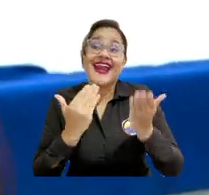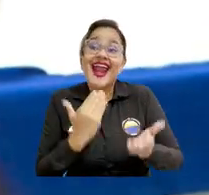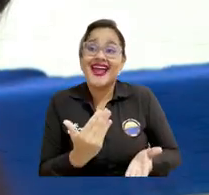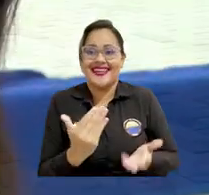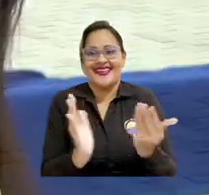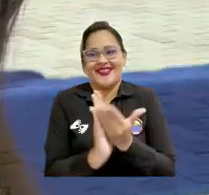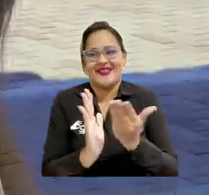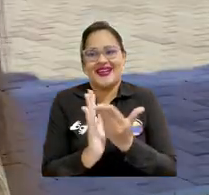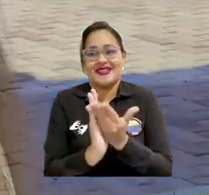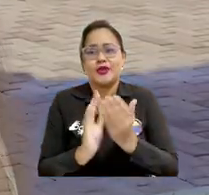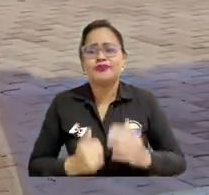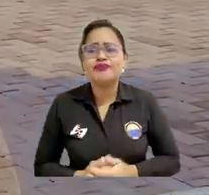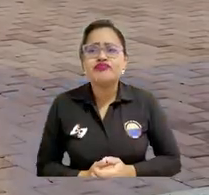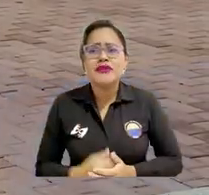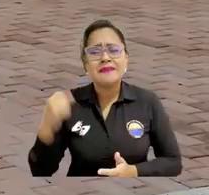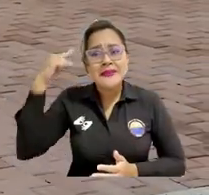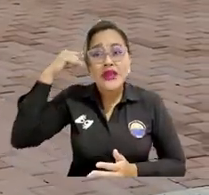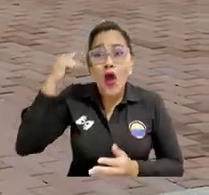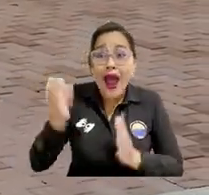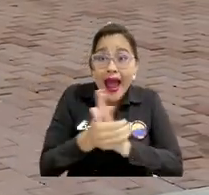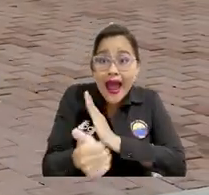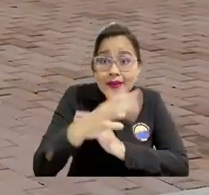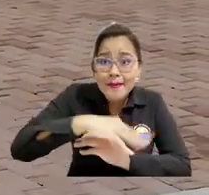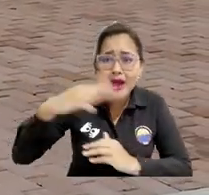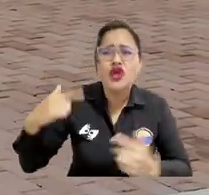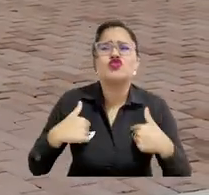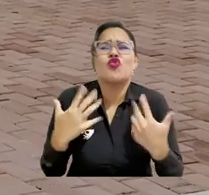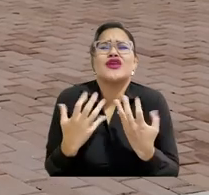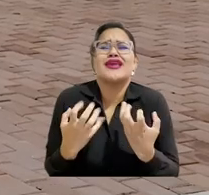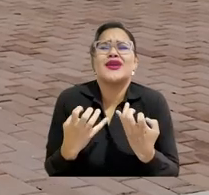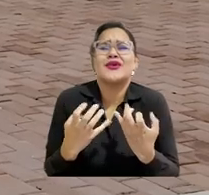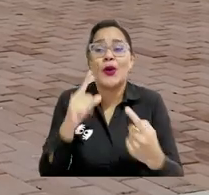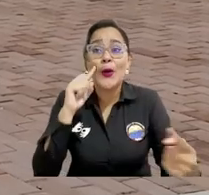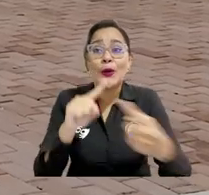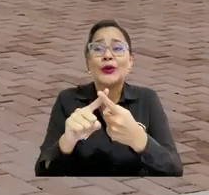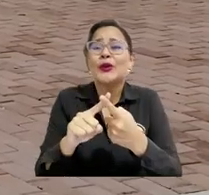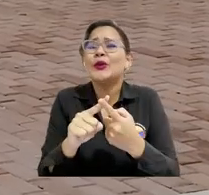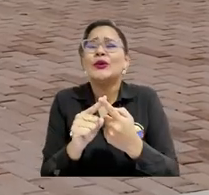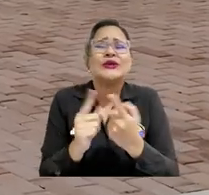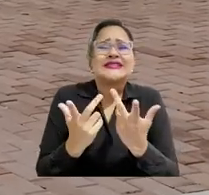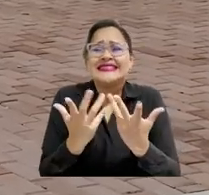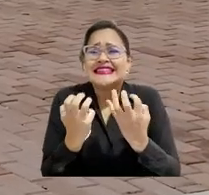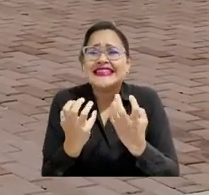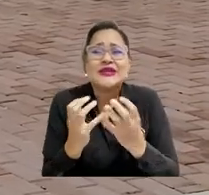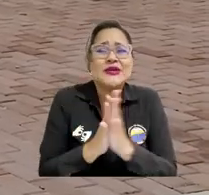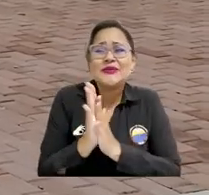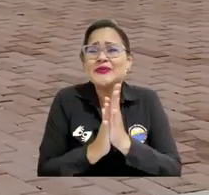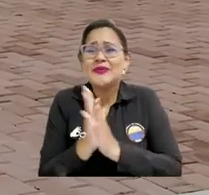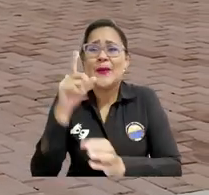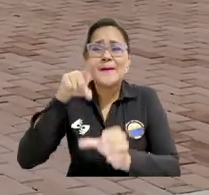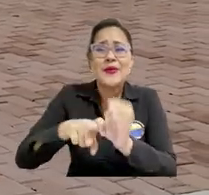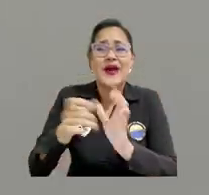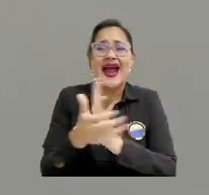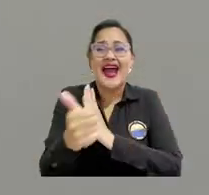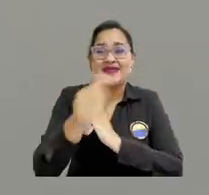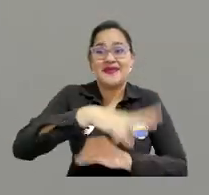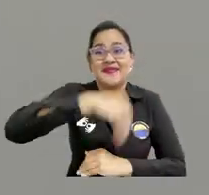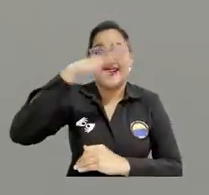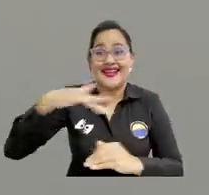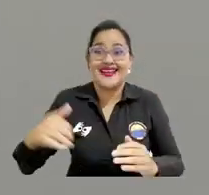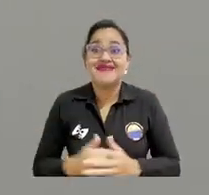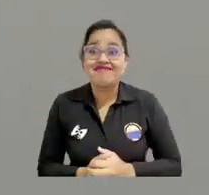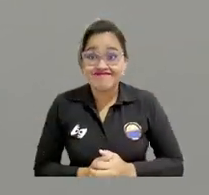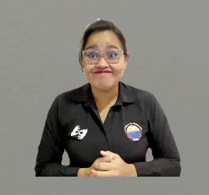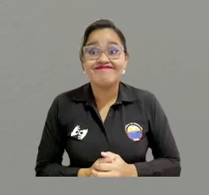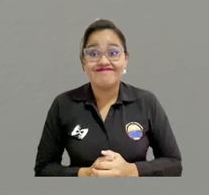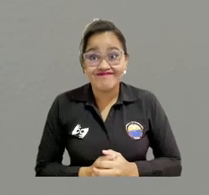conocí que este programa existía, siempre me esmeré, me proyecté a que yo quería estar dentro de Talento Magdalena. Porque gracias a